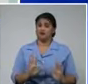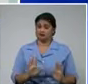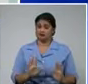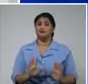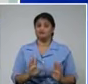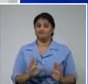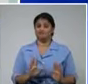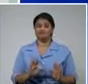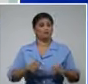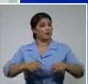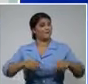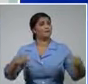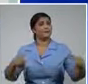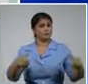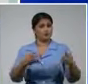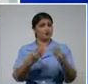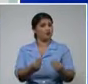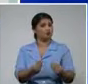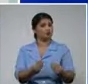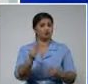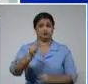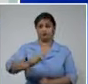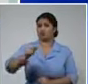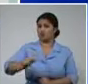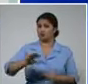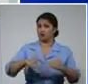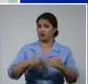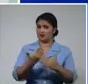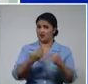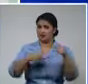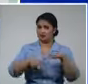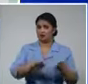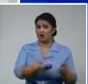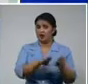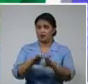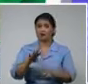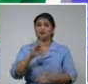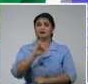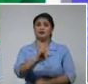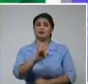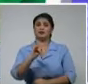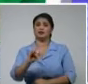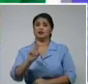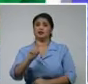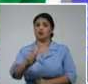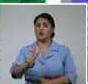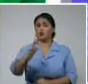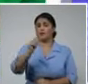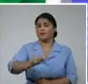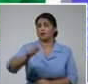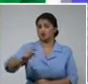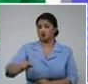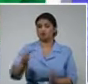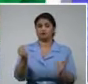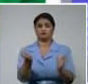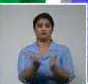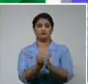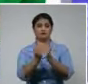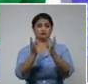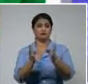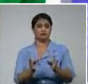momento determinado. De los 772 personas diagnosticadas ayer, el